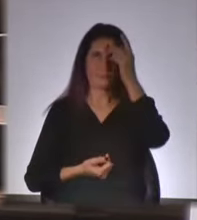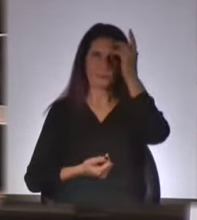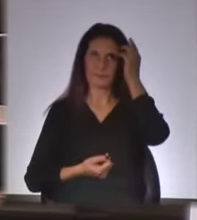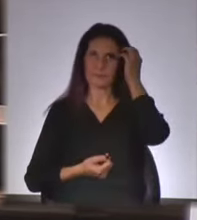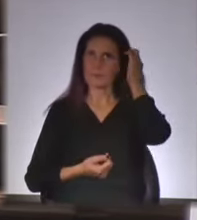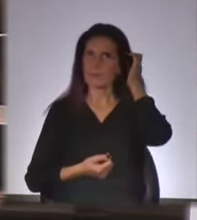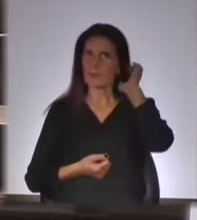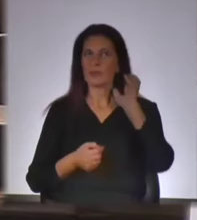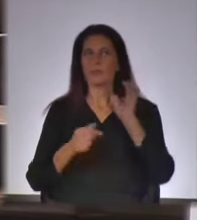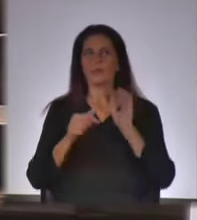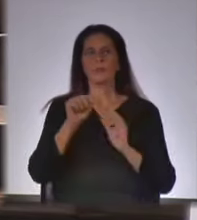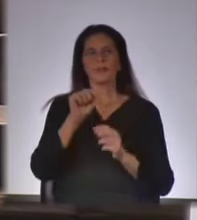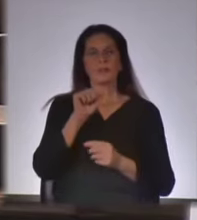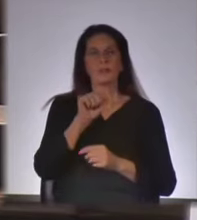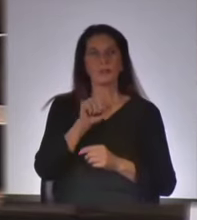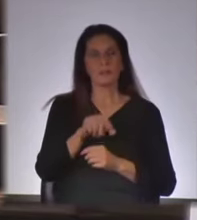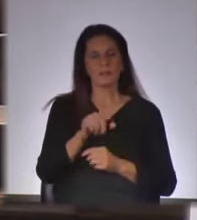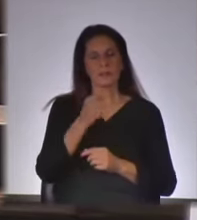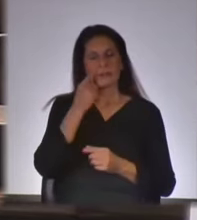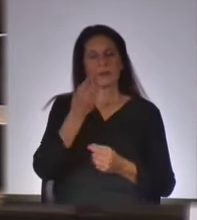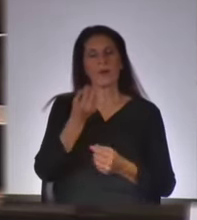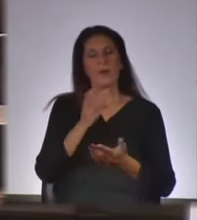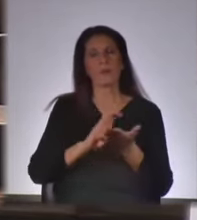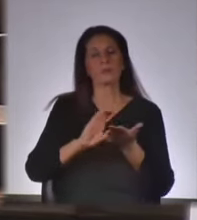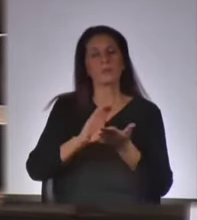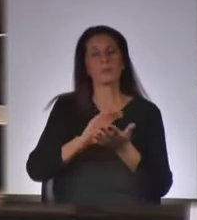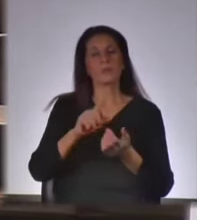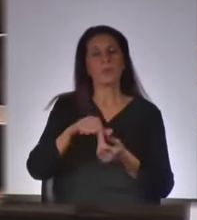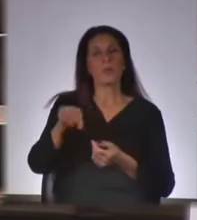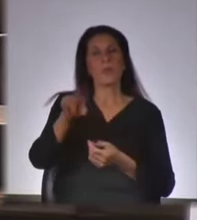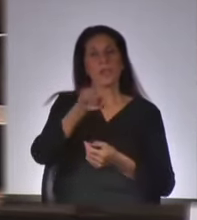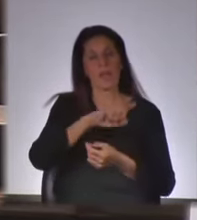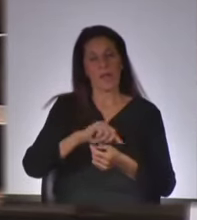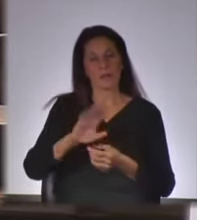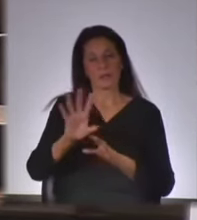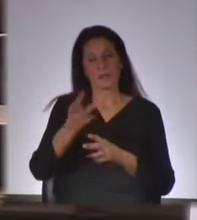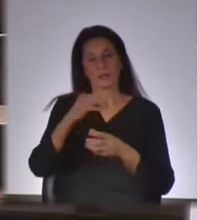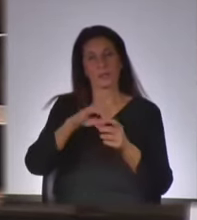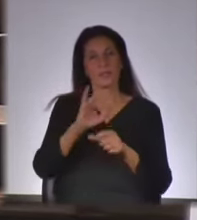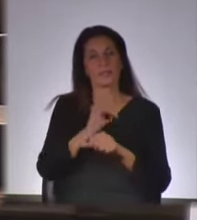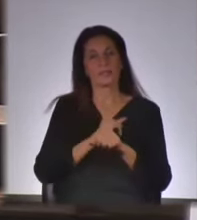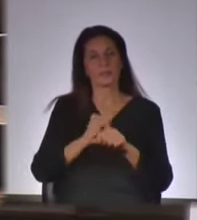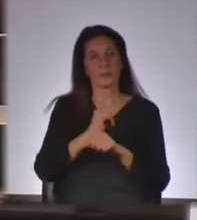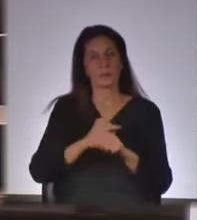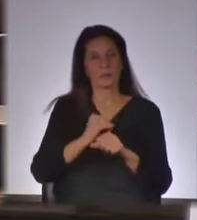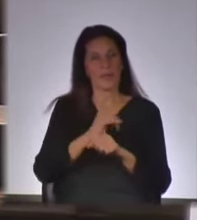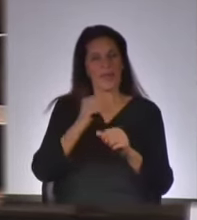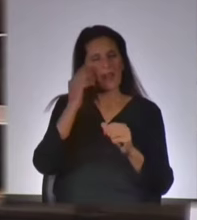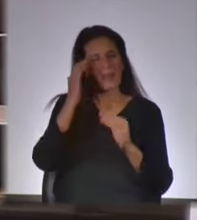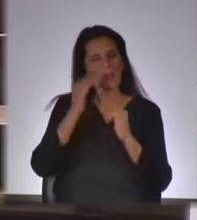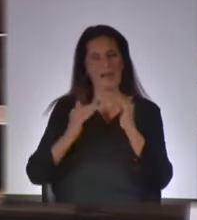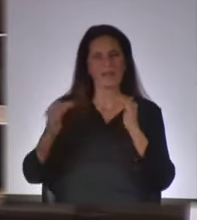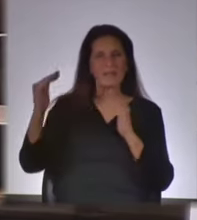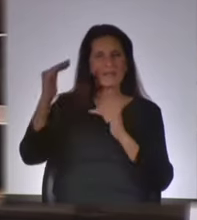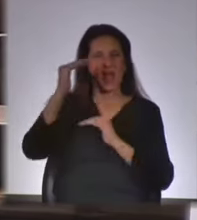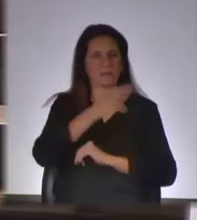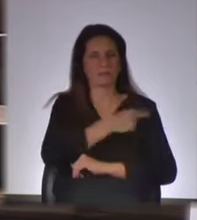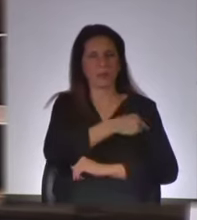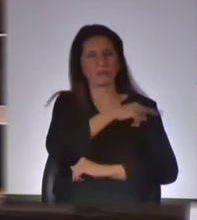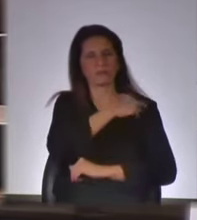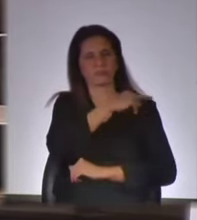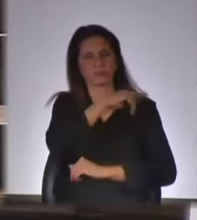la presión forzada de ciudadanos como policía represiva fue una decisión institucional a los más altos niveles jerárquicos de las fuerzas armadas